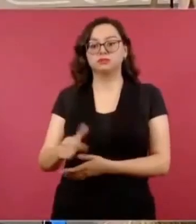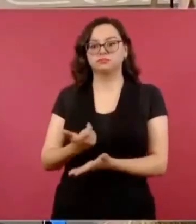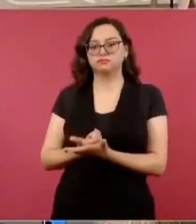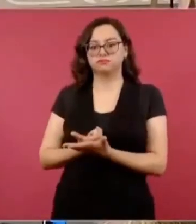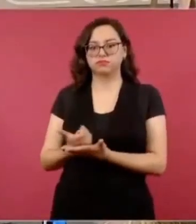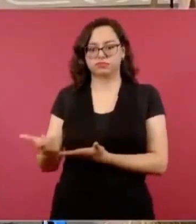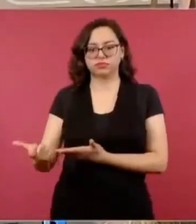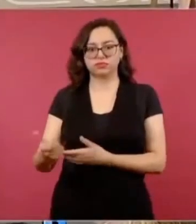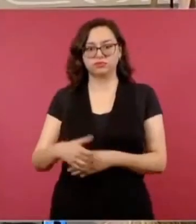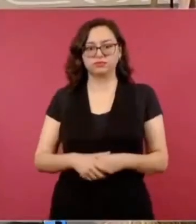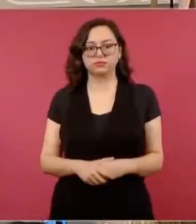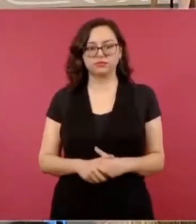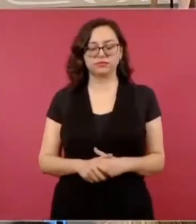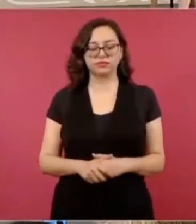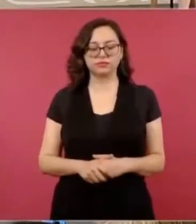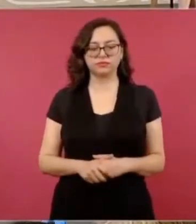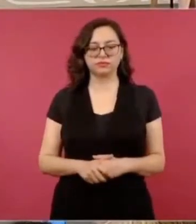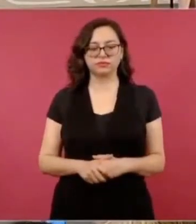aquí está el complemento.